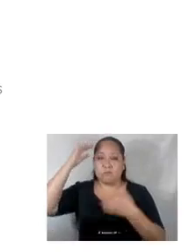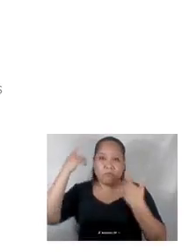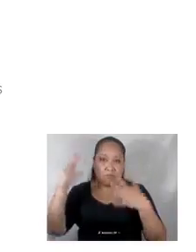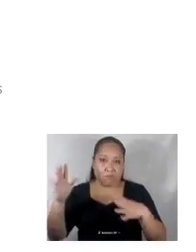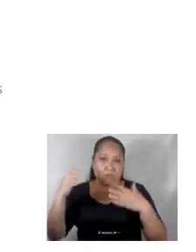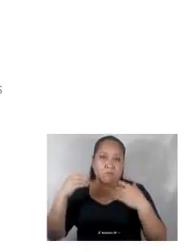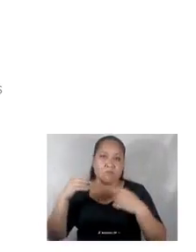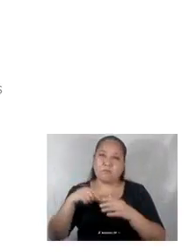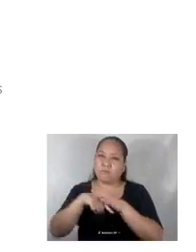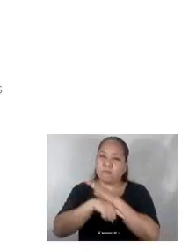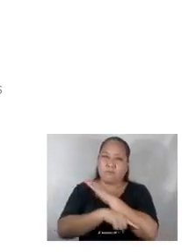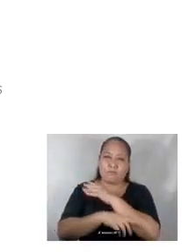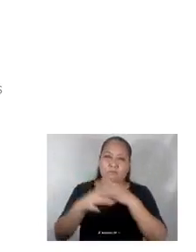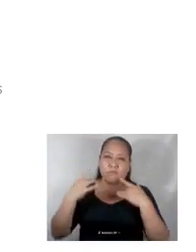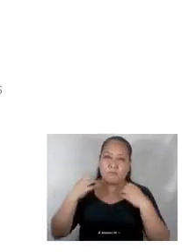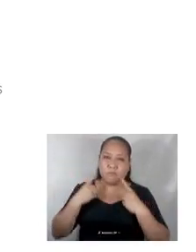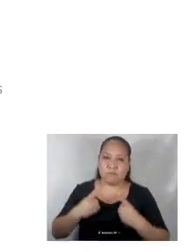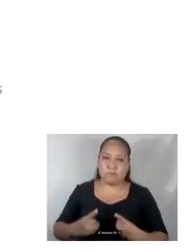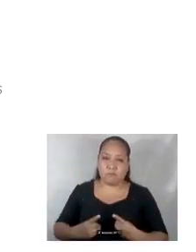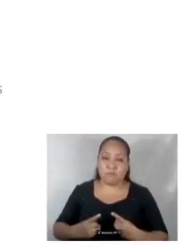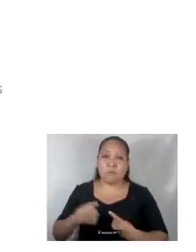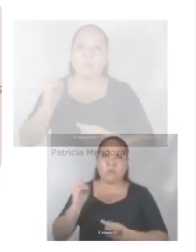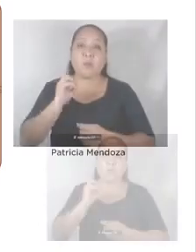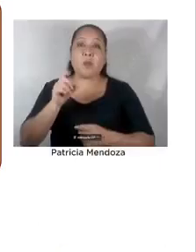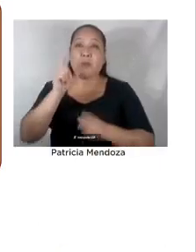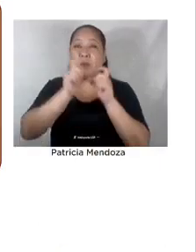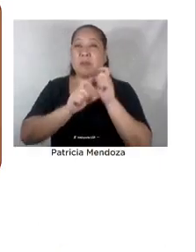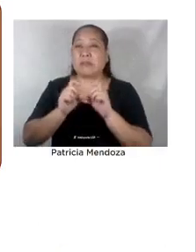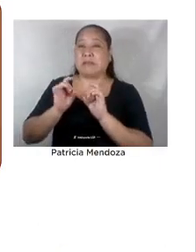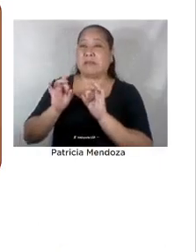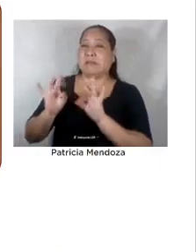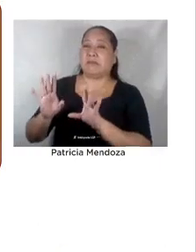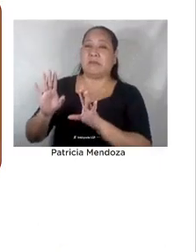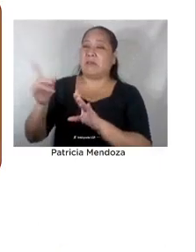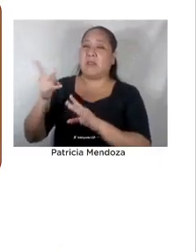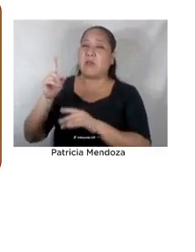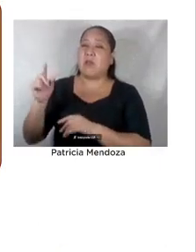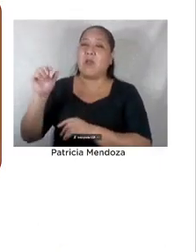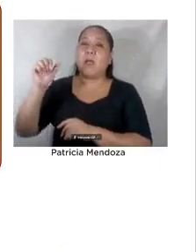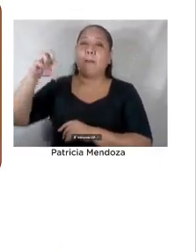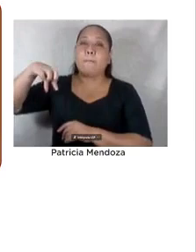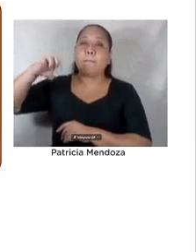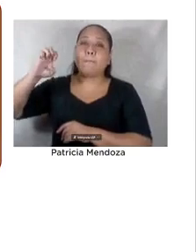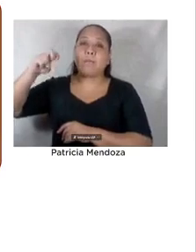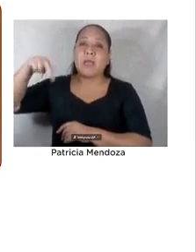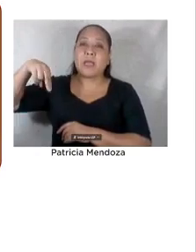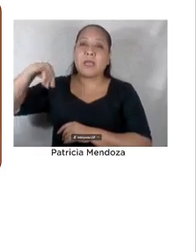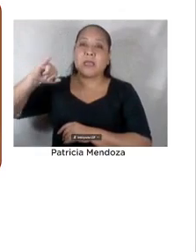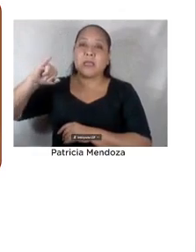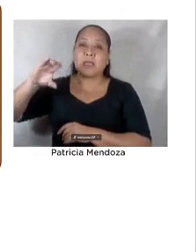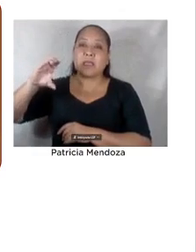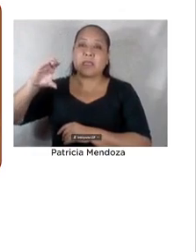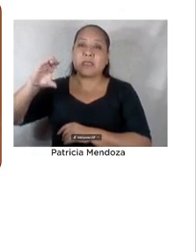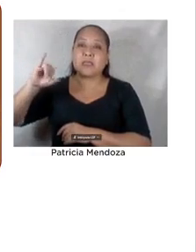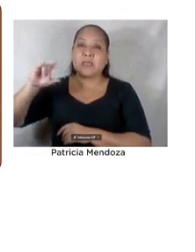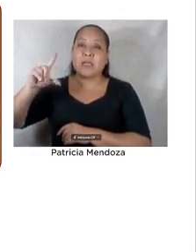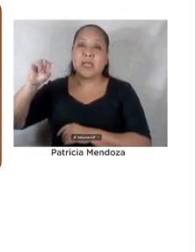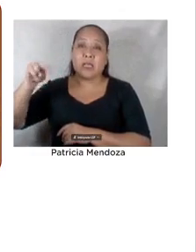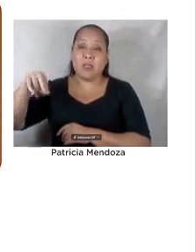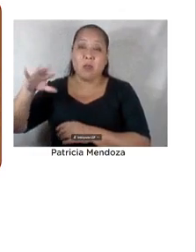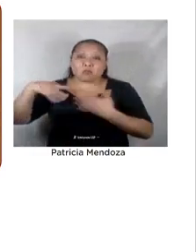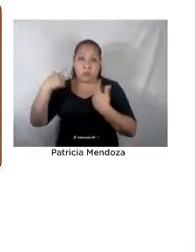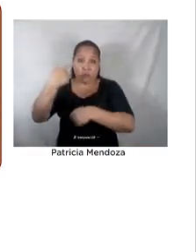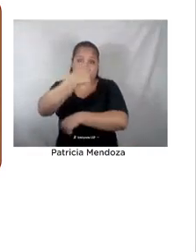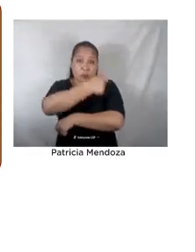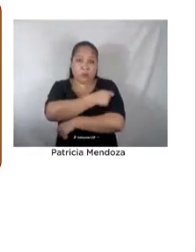o aquellas personas alérgicas a la penicilina se pueden vacunar. Y otra consulta es por qué los varones